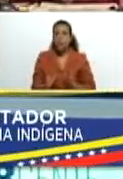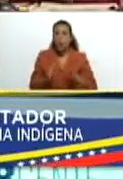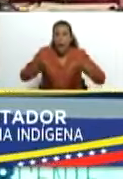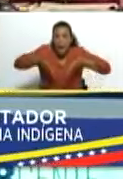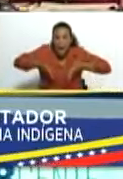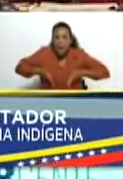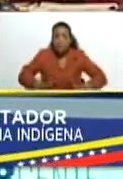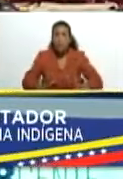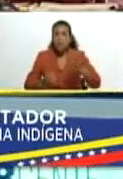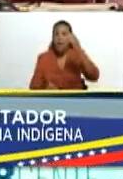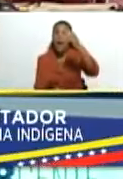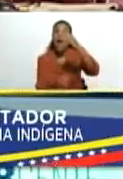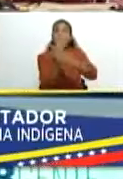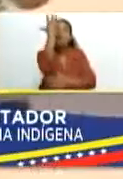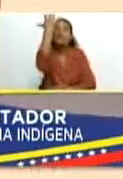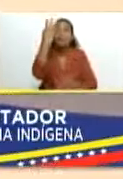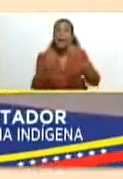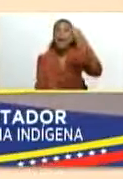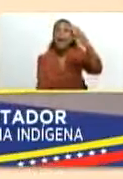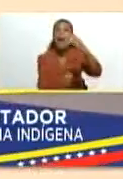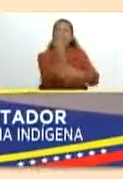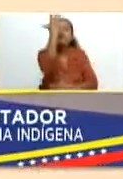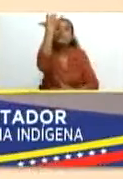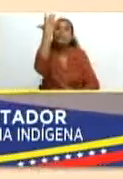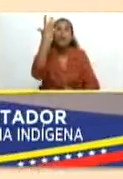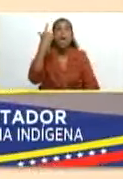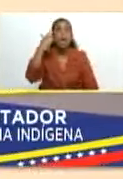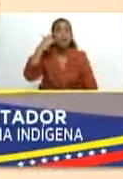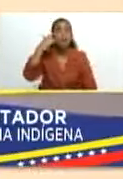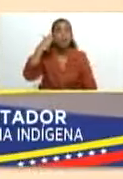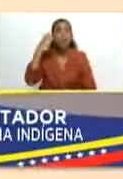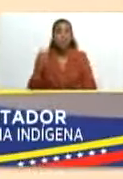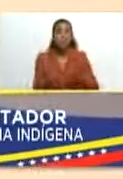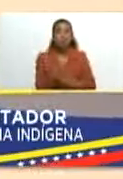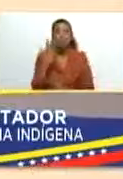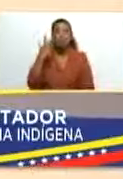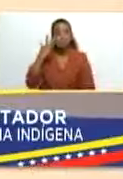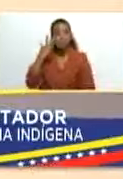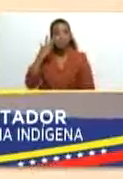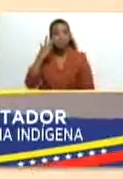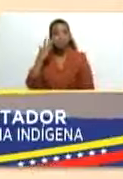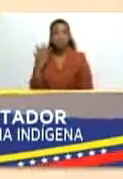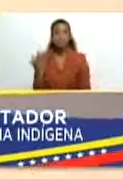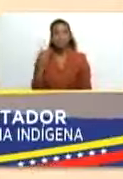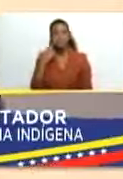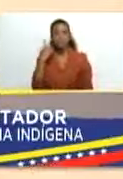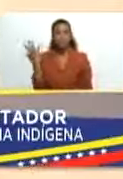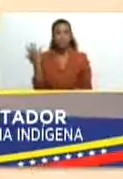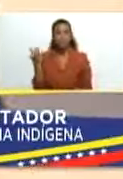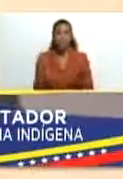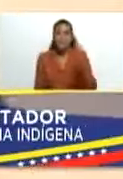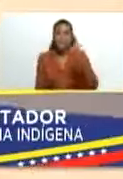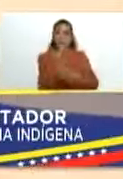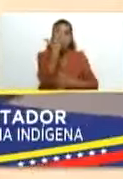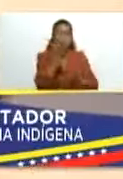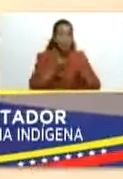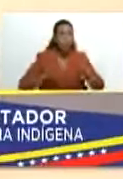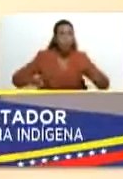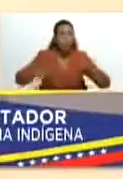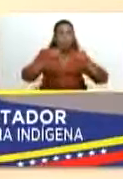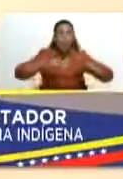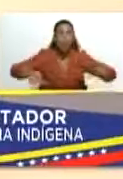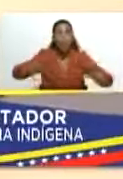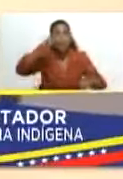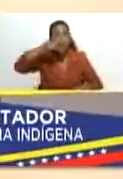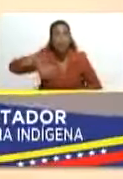Monasterio. El libro suena tambor, el libro baila solo, mira. Baila tambor el libro de